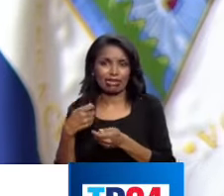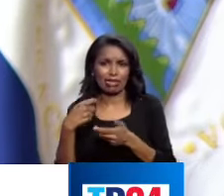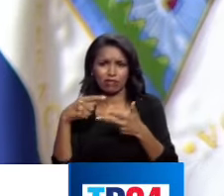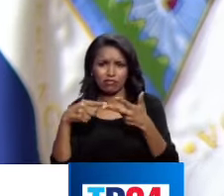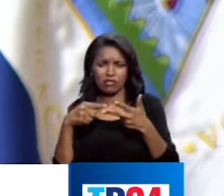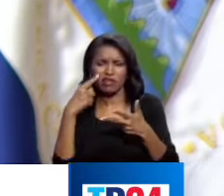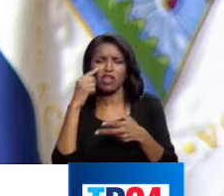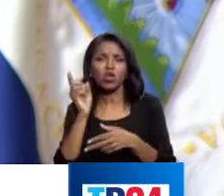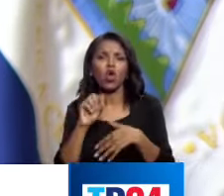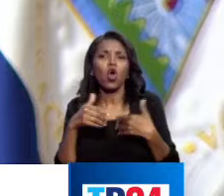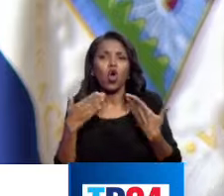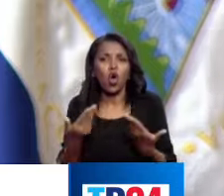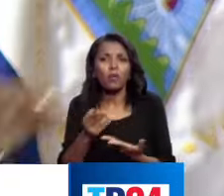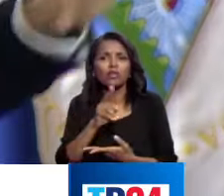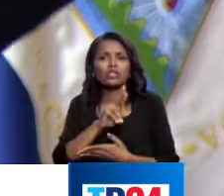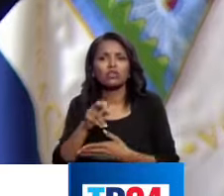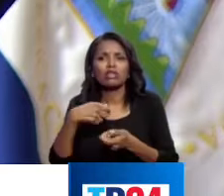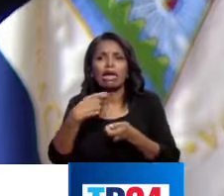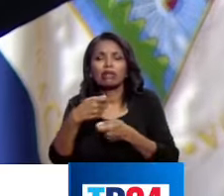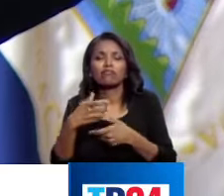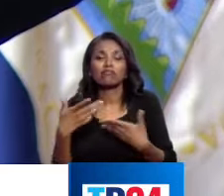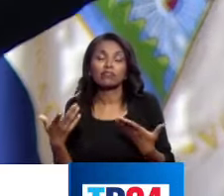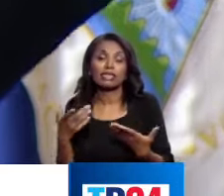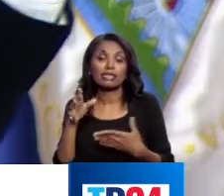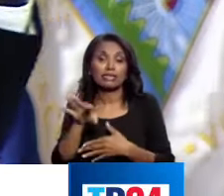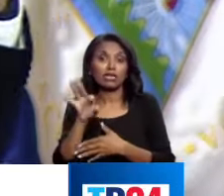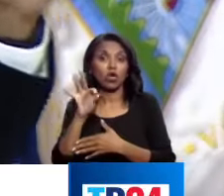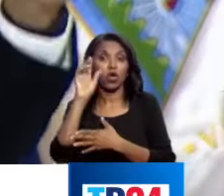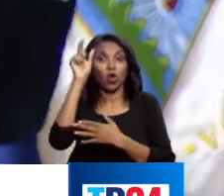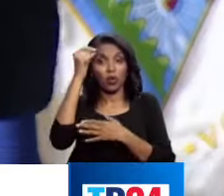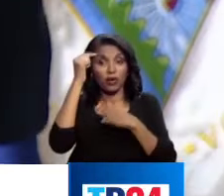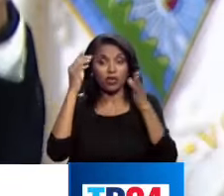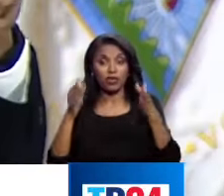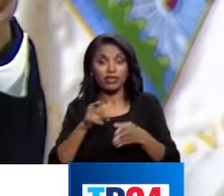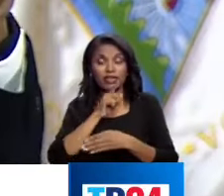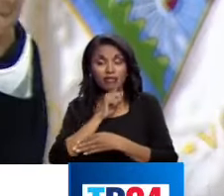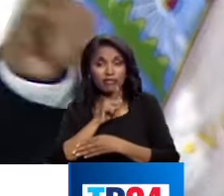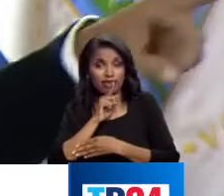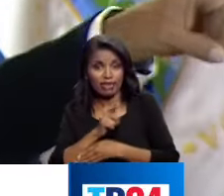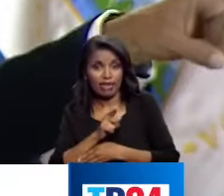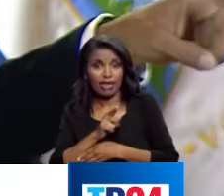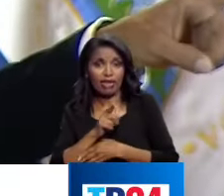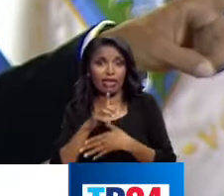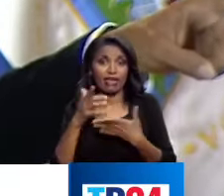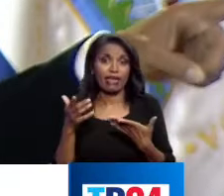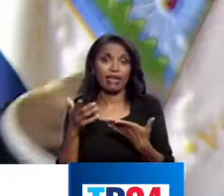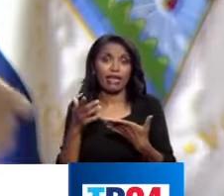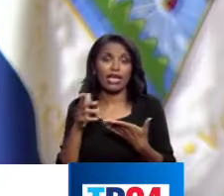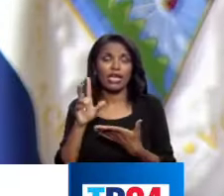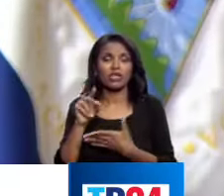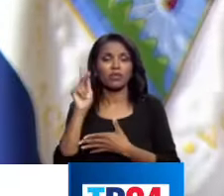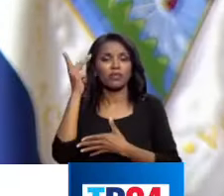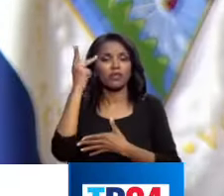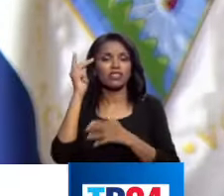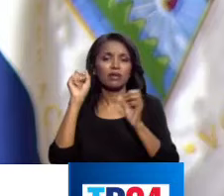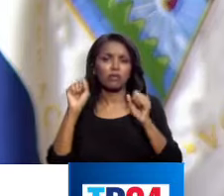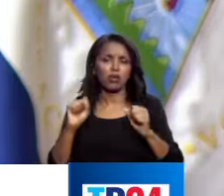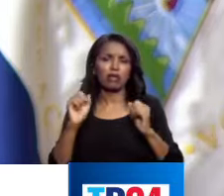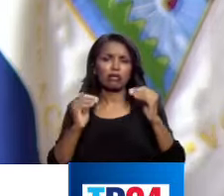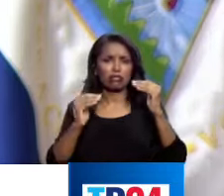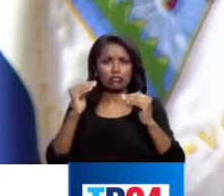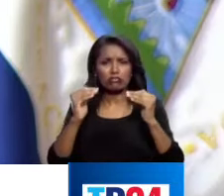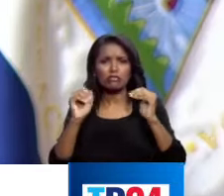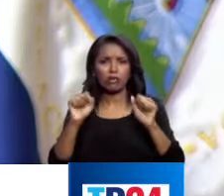indicadores de gestión. Si el órgano ejecutivo nombra gobernadores que sean reales gerentes y no puestos políticos, se puede medir